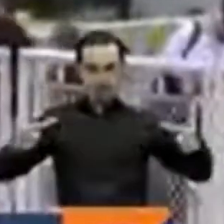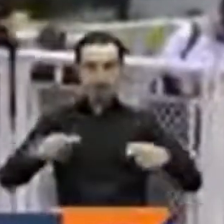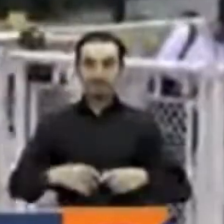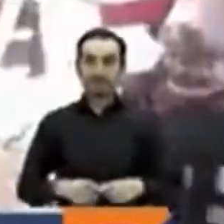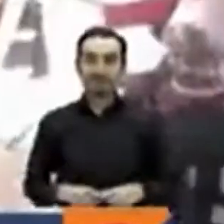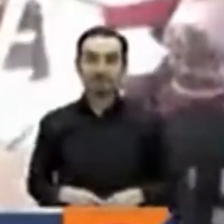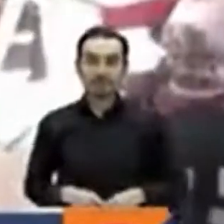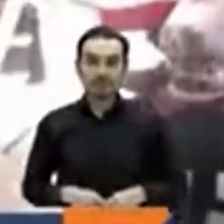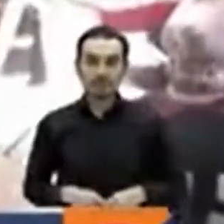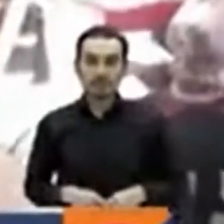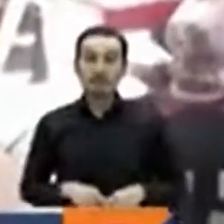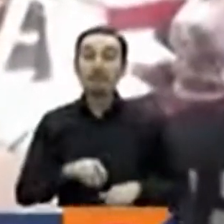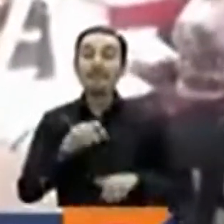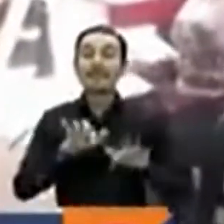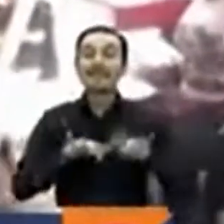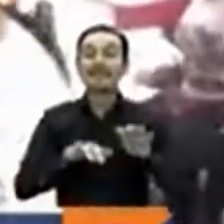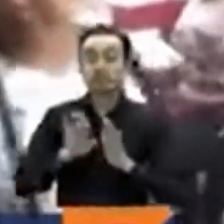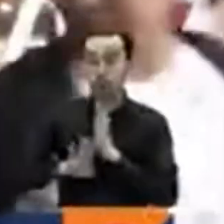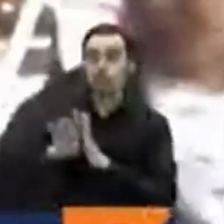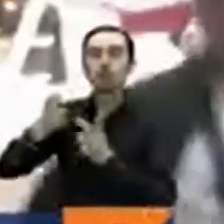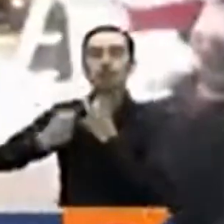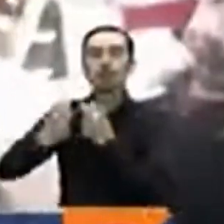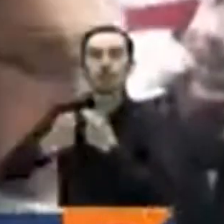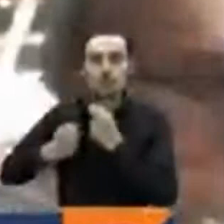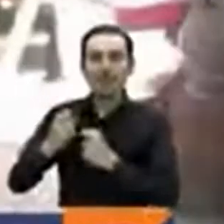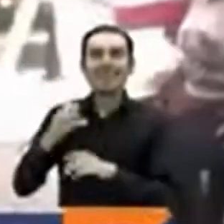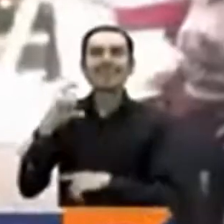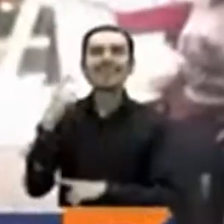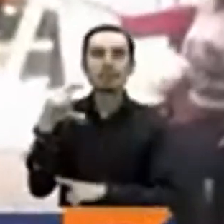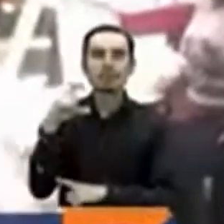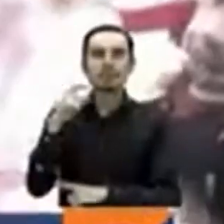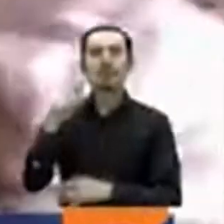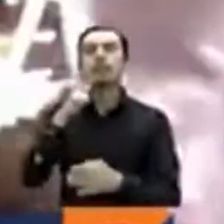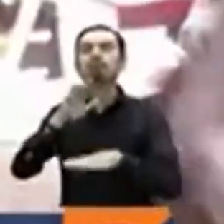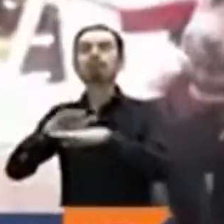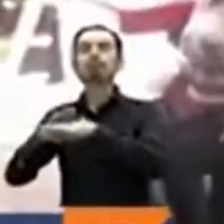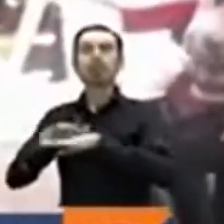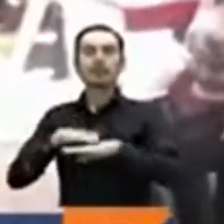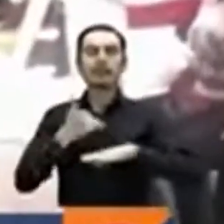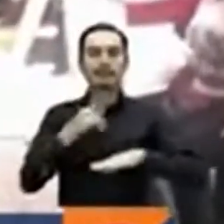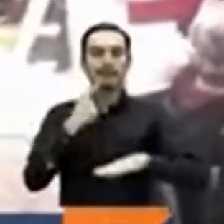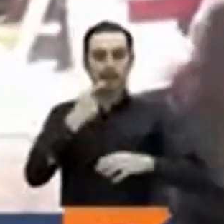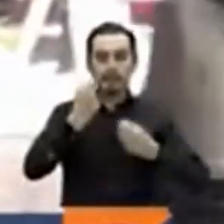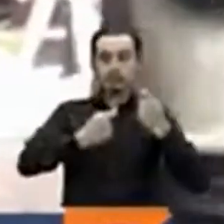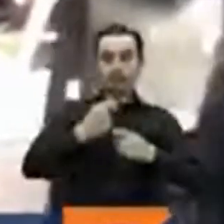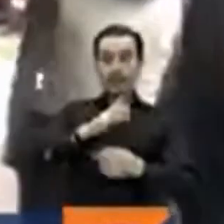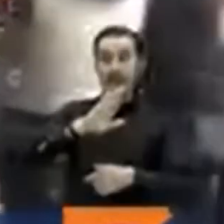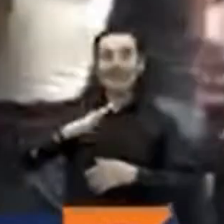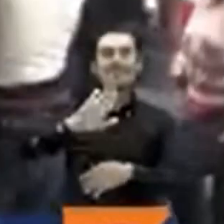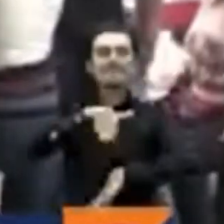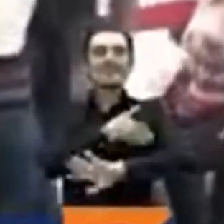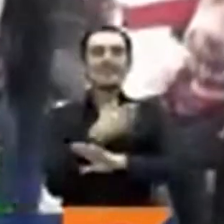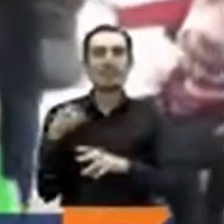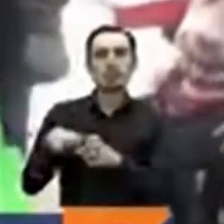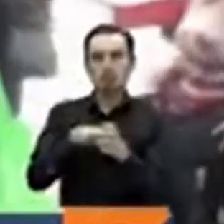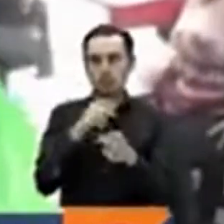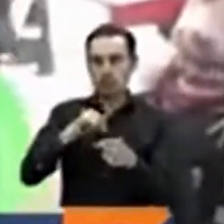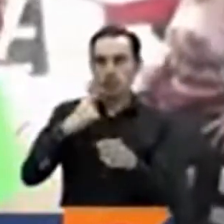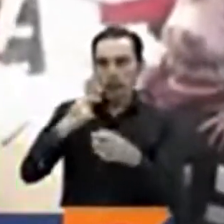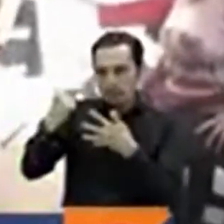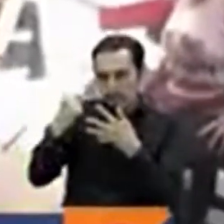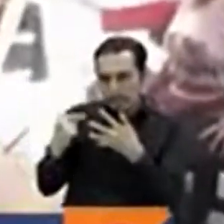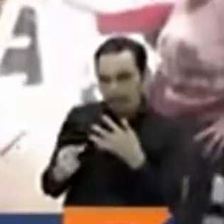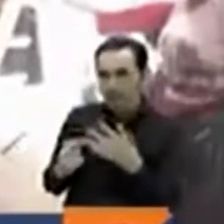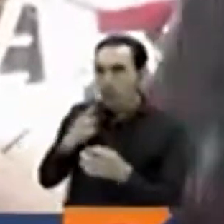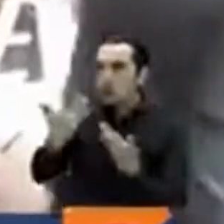El secretario de Desarrollo Económico de Cúcuta señaló que una comisión enviada por el Ministerio de Transporte se encuentra en la zona de